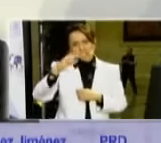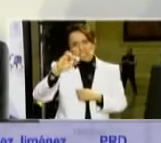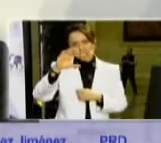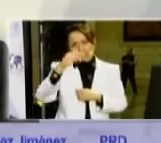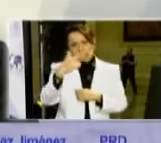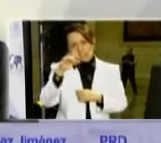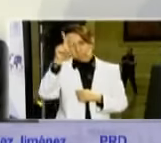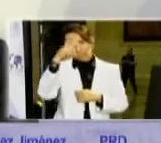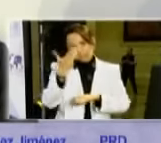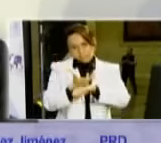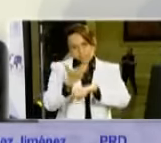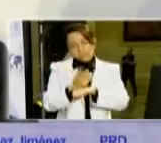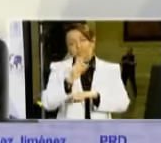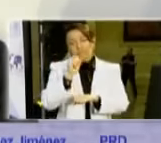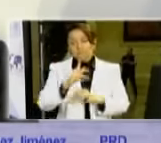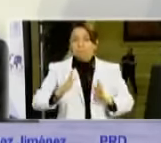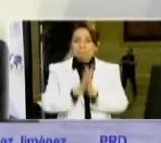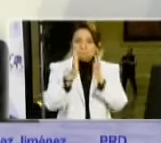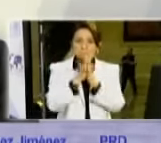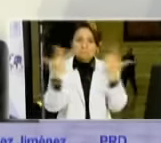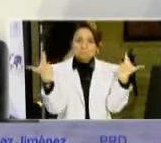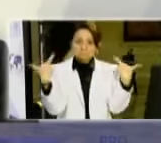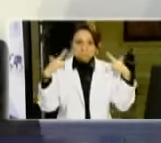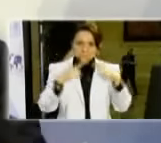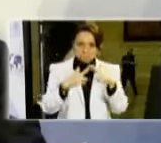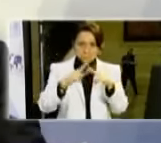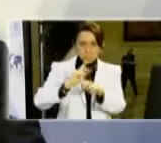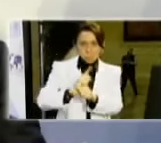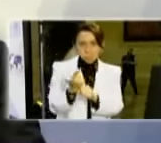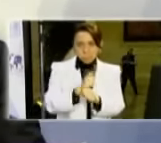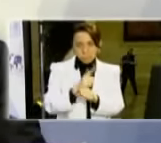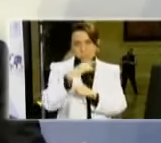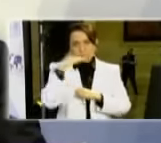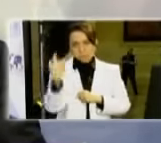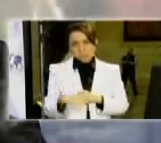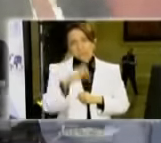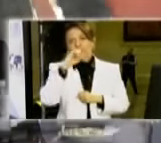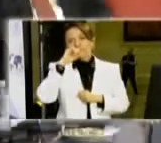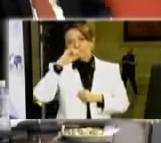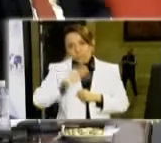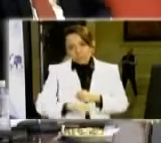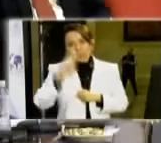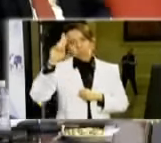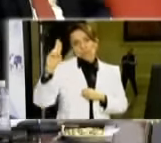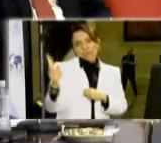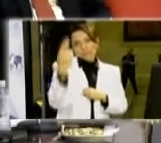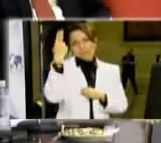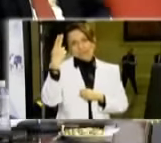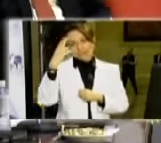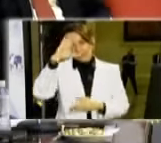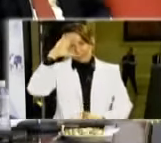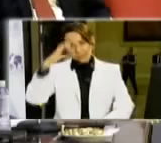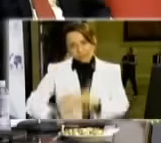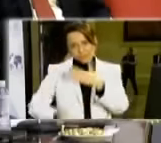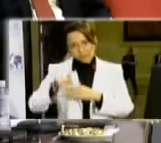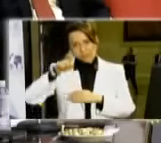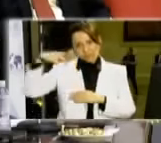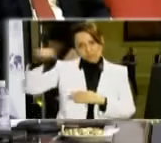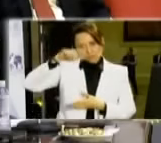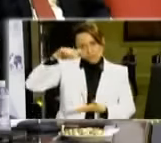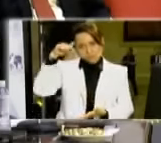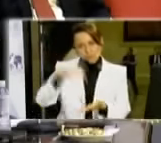sido profesor en la Universidad de Chile y en la Pontificia Universidad Católica de Chile.